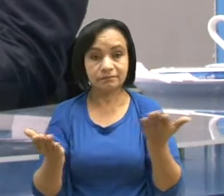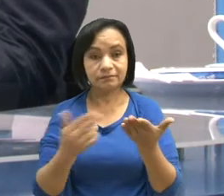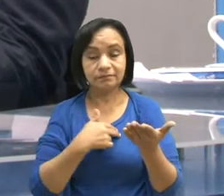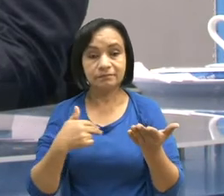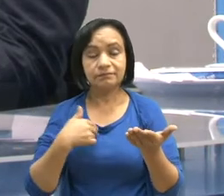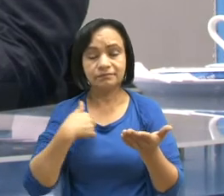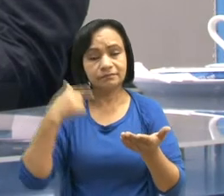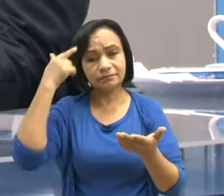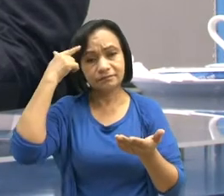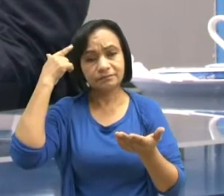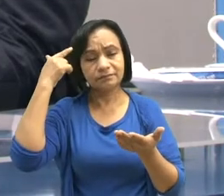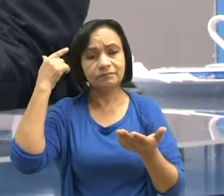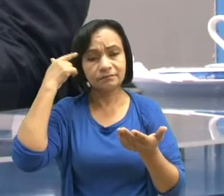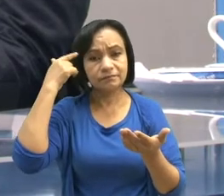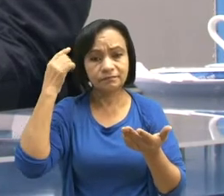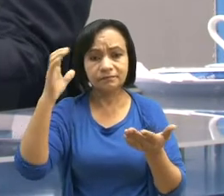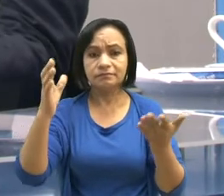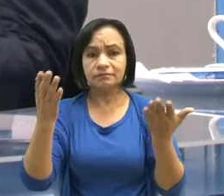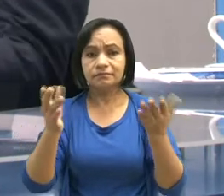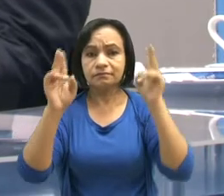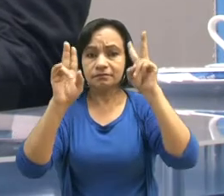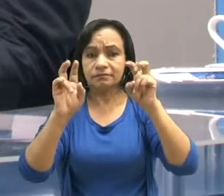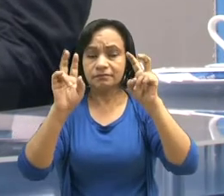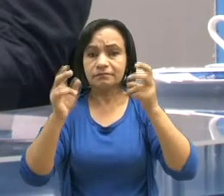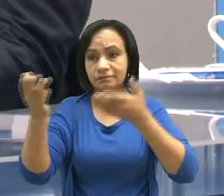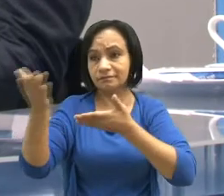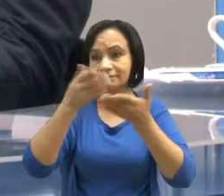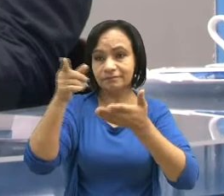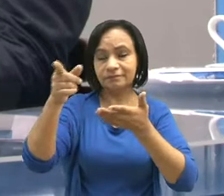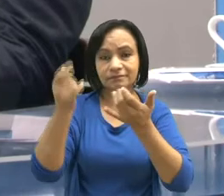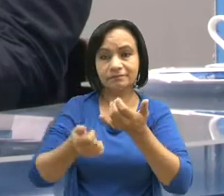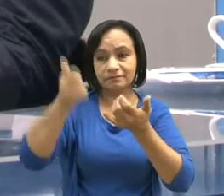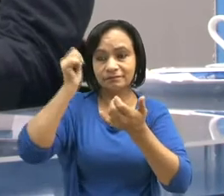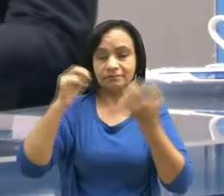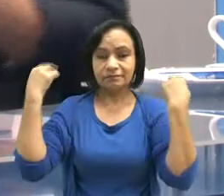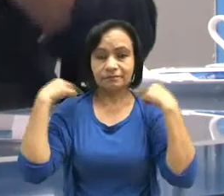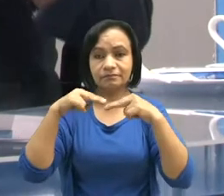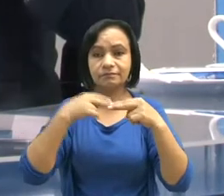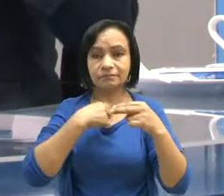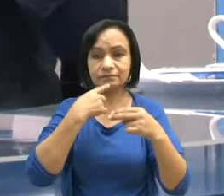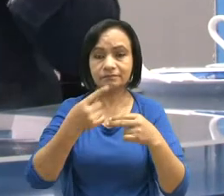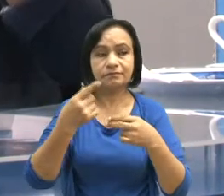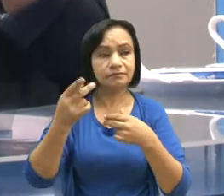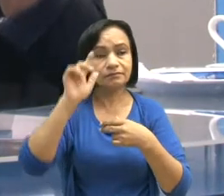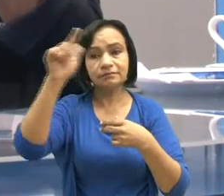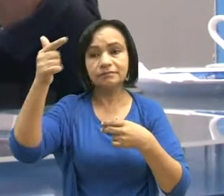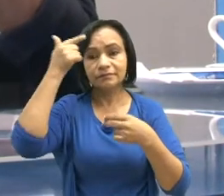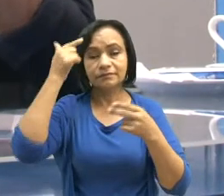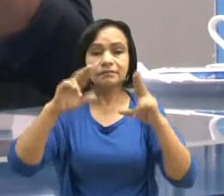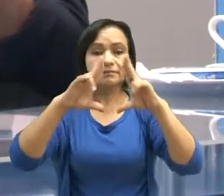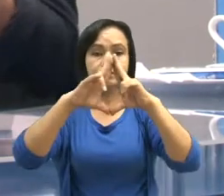entonces creo que es un tema realmente, y ahí comparto con el profesor, que el gobierno de Nicaragua